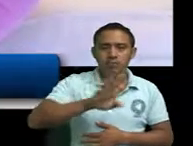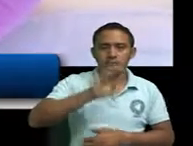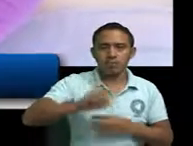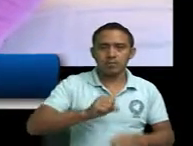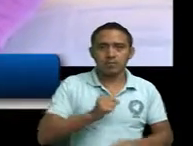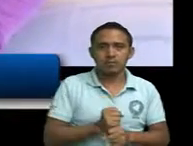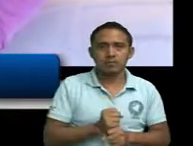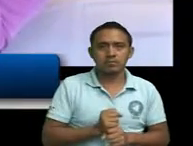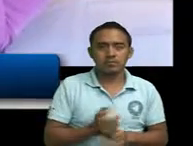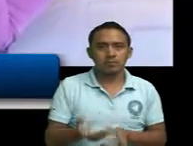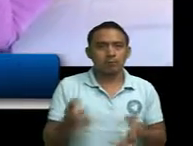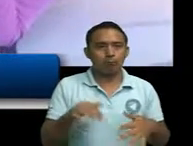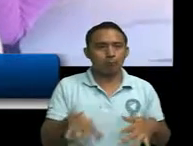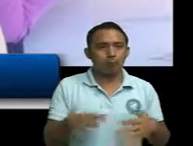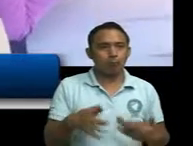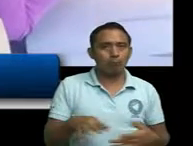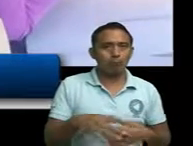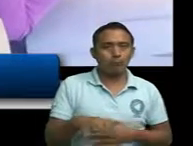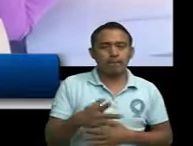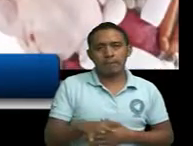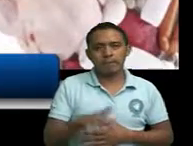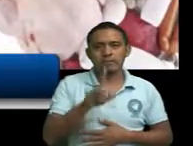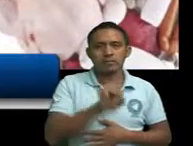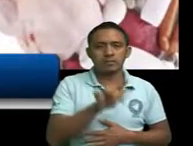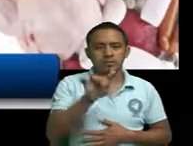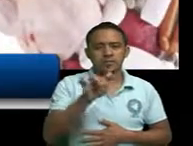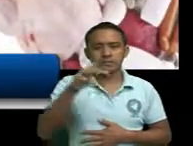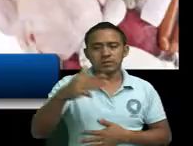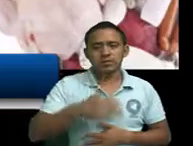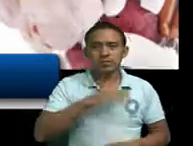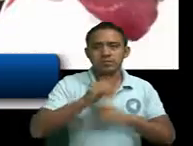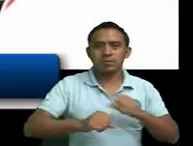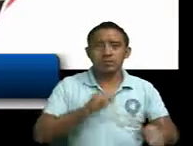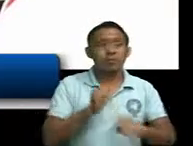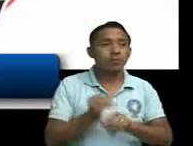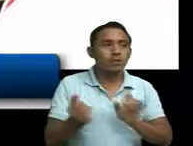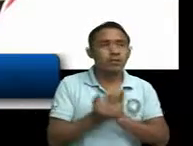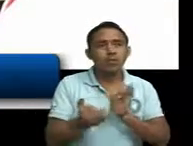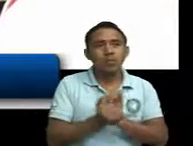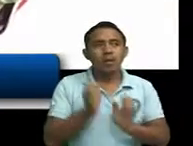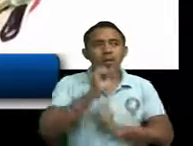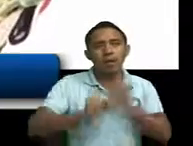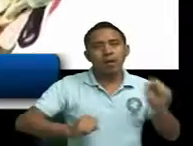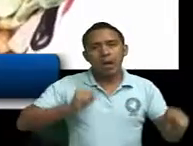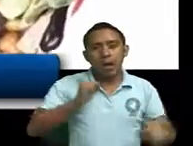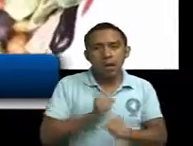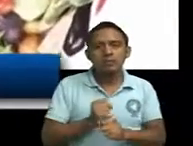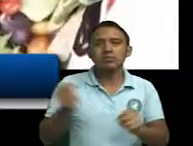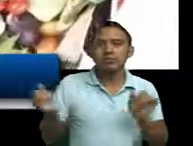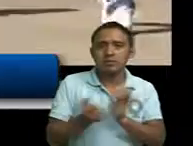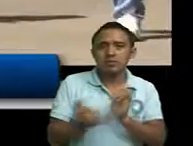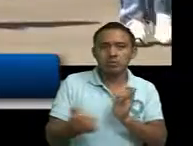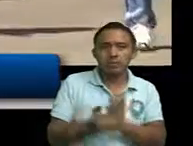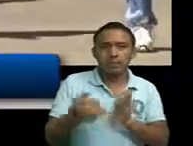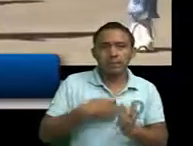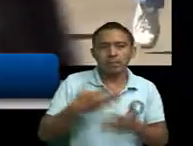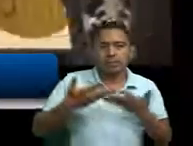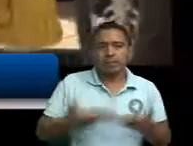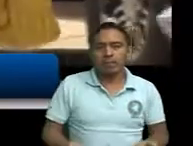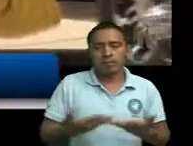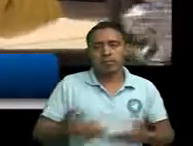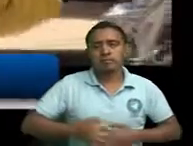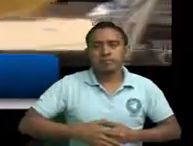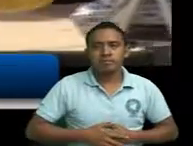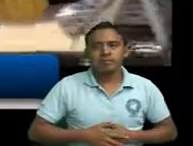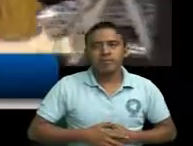pesando casi los 179. ¿Por qué la edad también es un factor que influye en el peso de las personas?